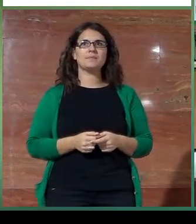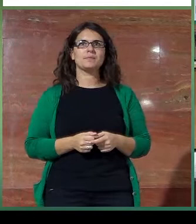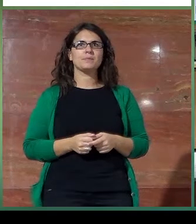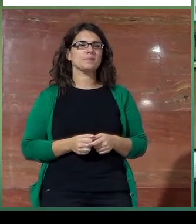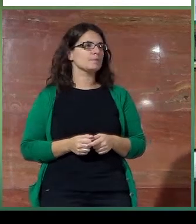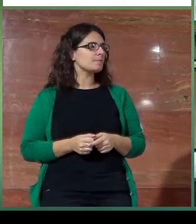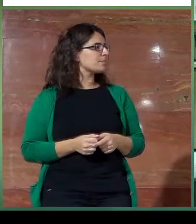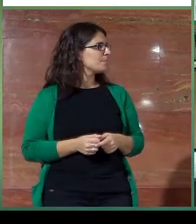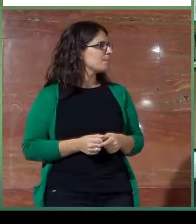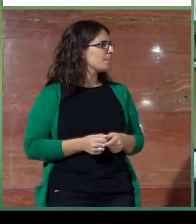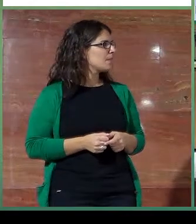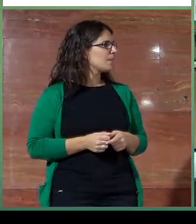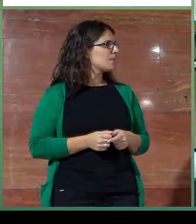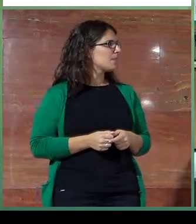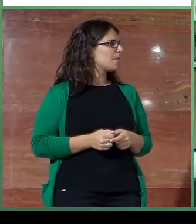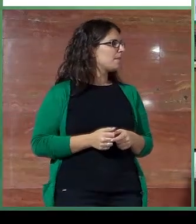Bueno, yo no quería acabar